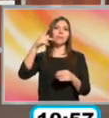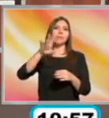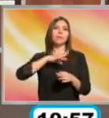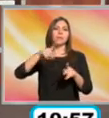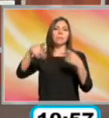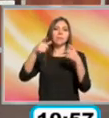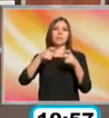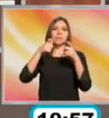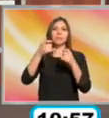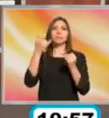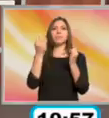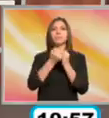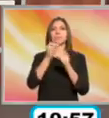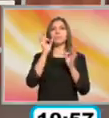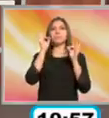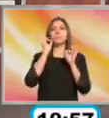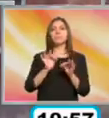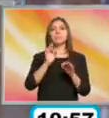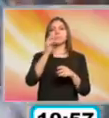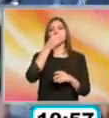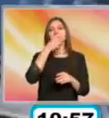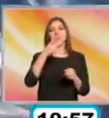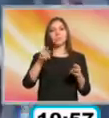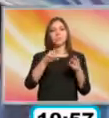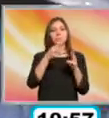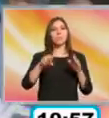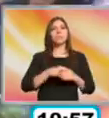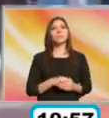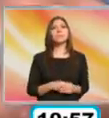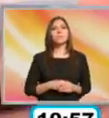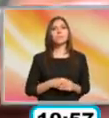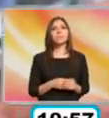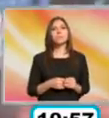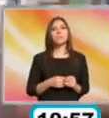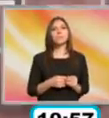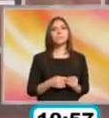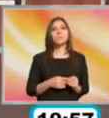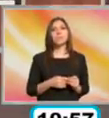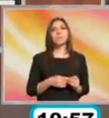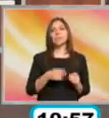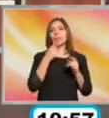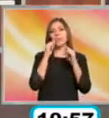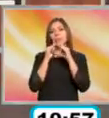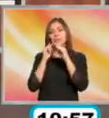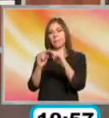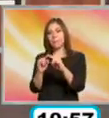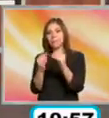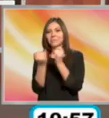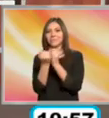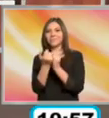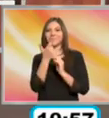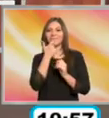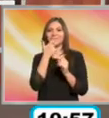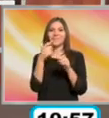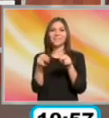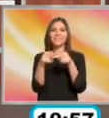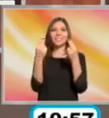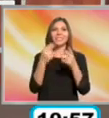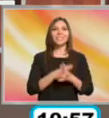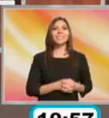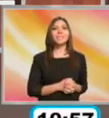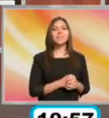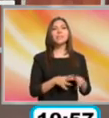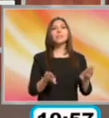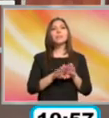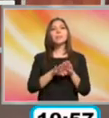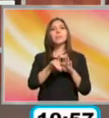que se encuentran Es una joya ya. también Sí. musical. El Walmart. ¿Cómo El crees? Walmart, ¿no? En En Tepis. diferentes partes. Oye, pero ¿cómo le hace el chivo para